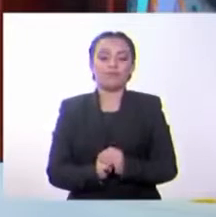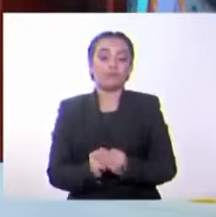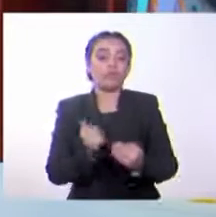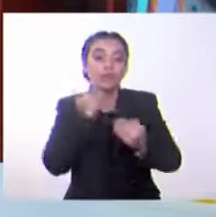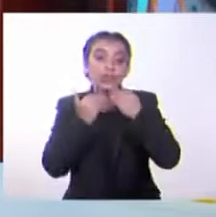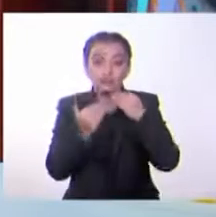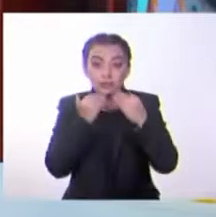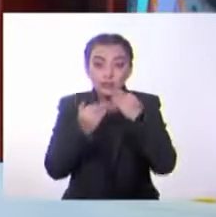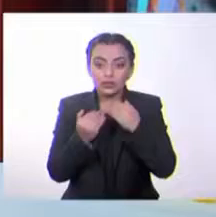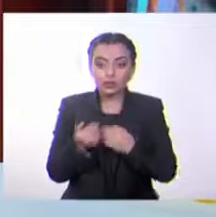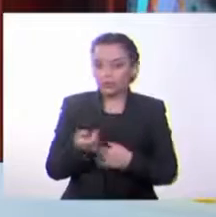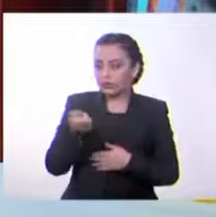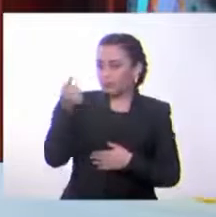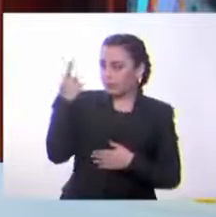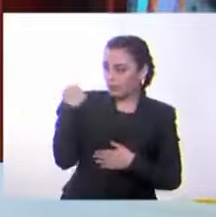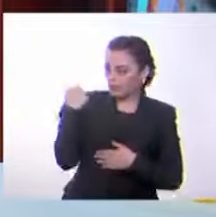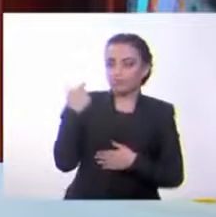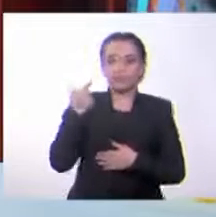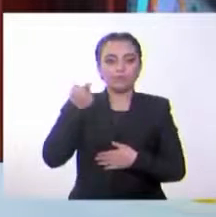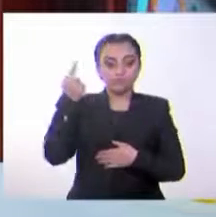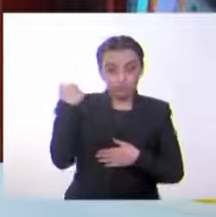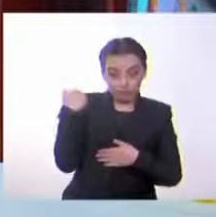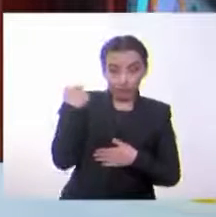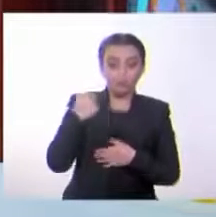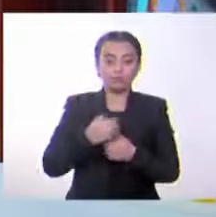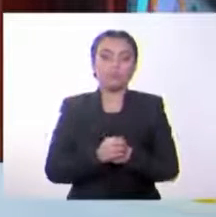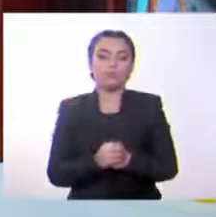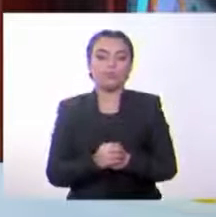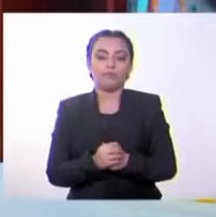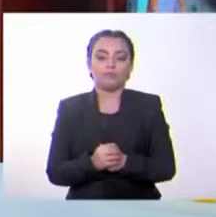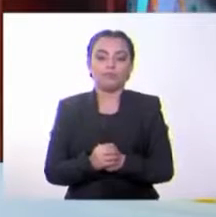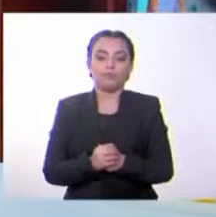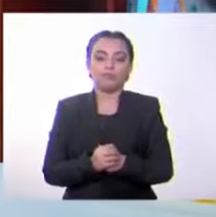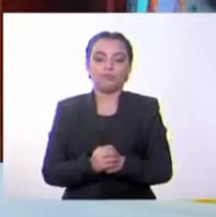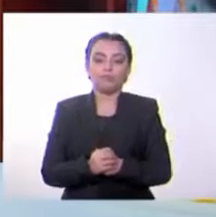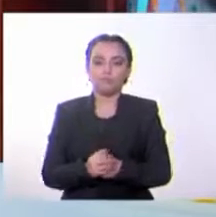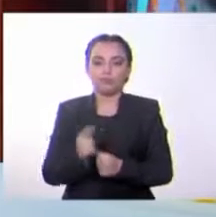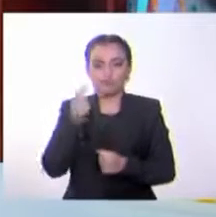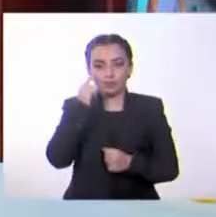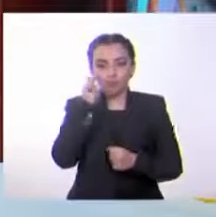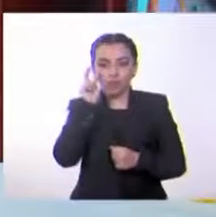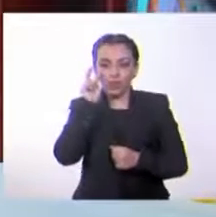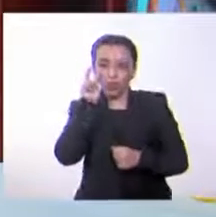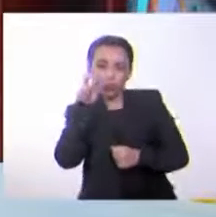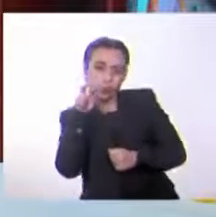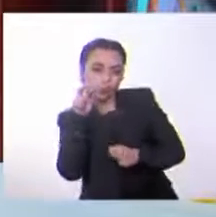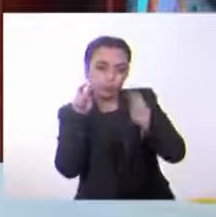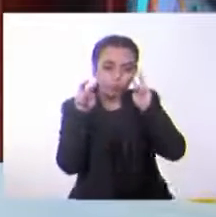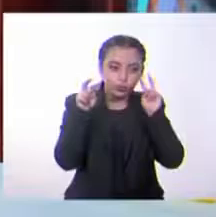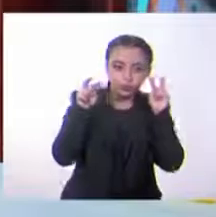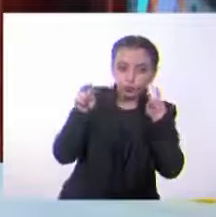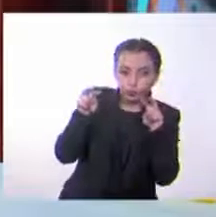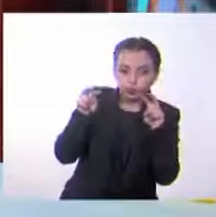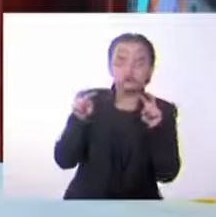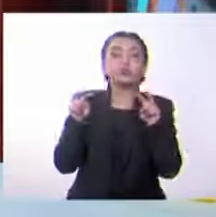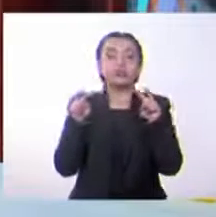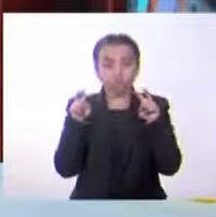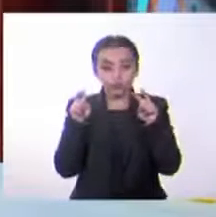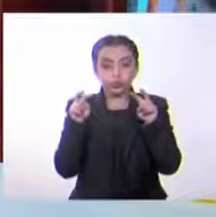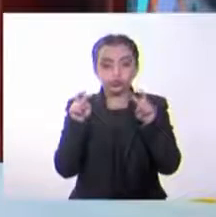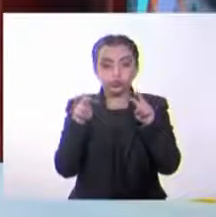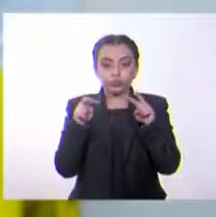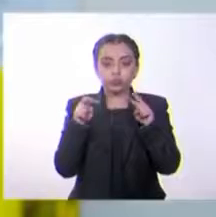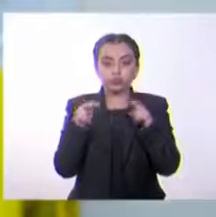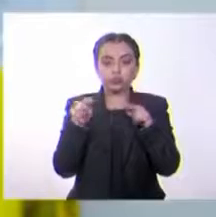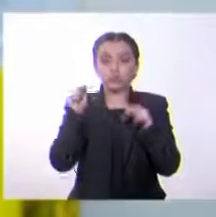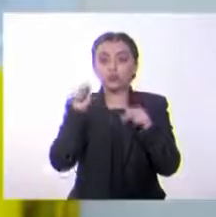este experimento realmente lo podemos abordar desde dos puntos de vista. Por muy sencillo que parezca, hay mucha física